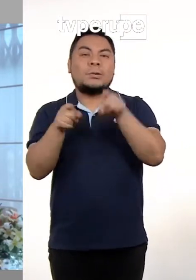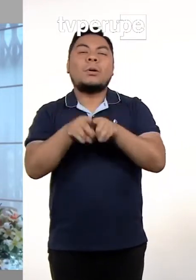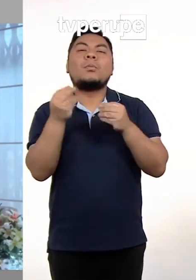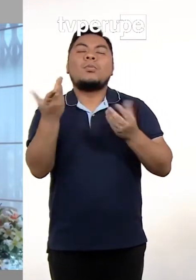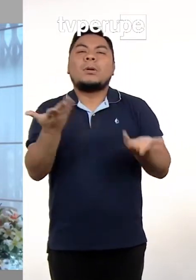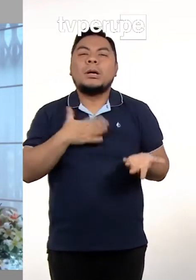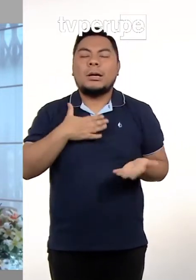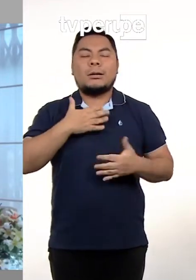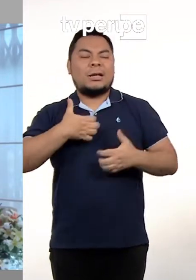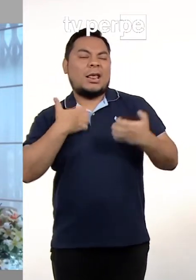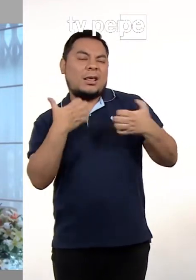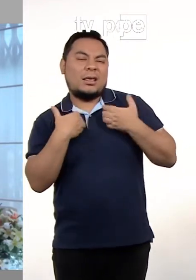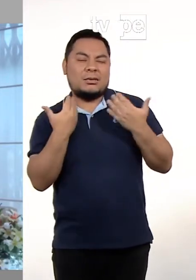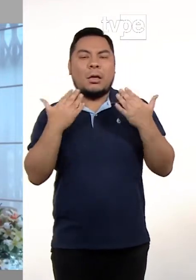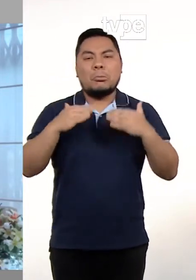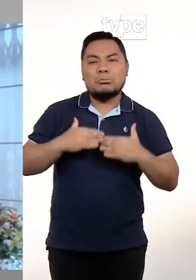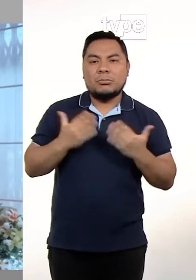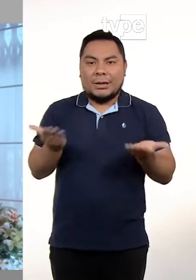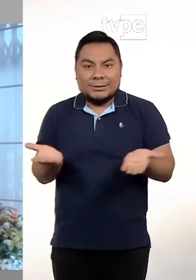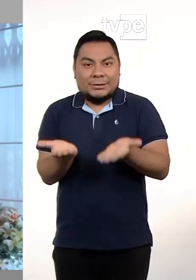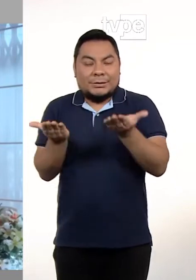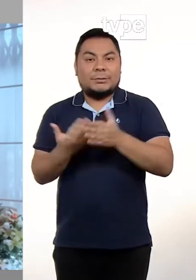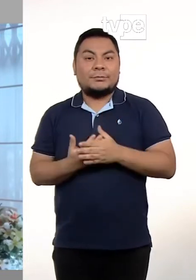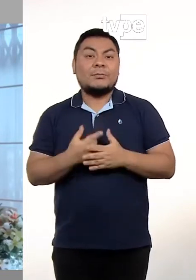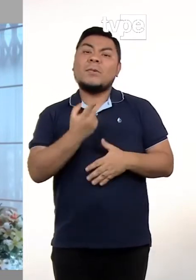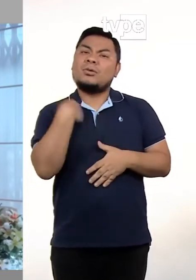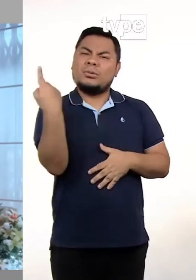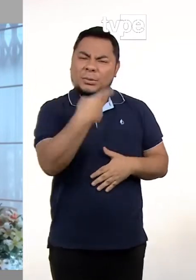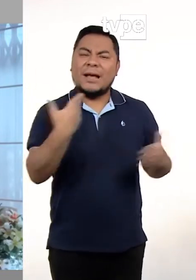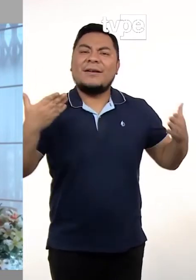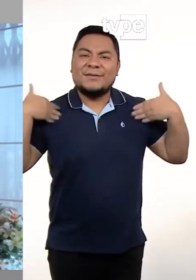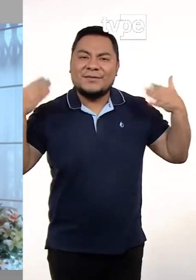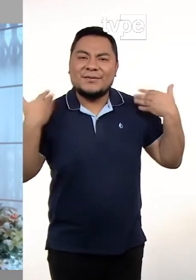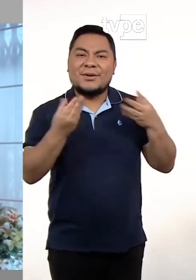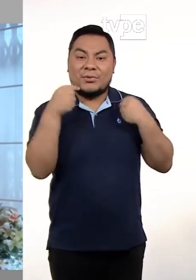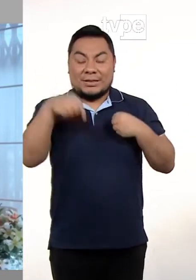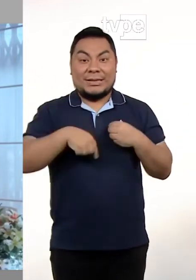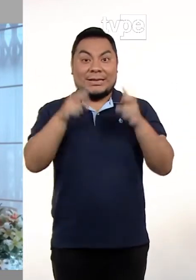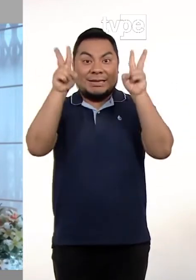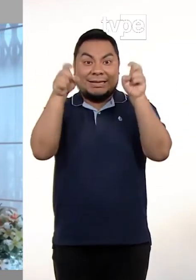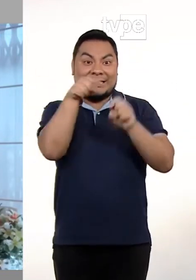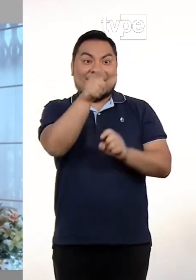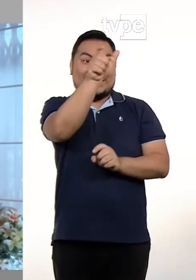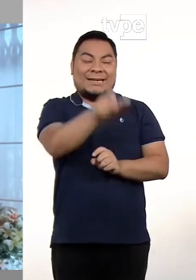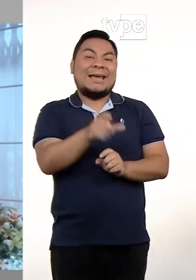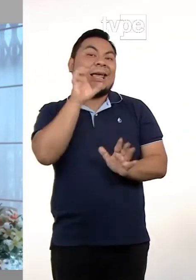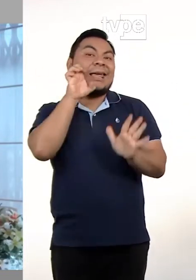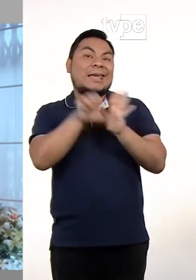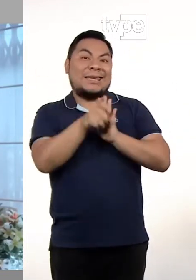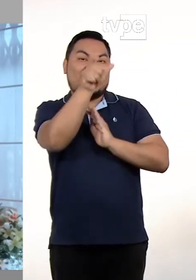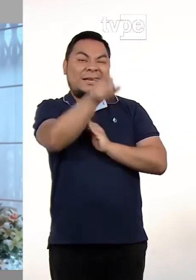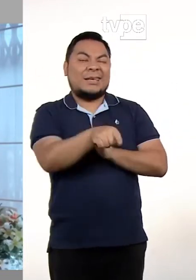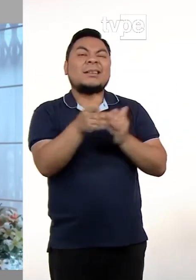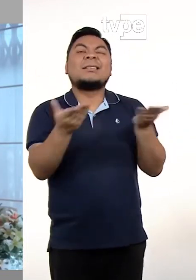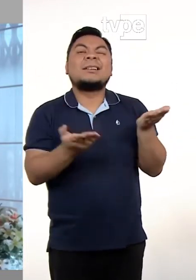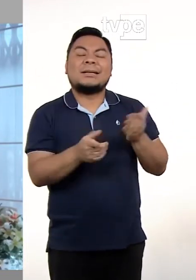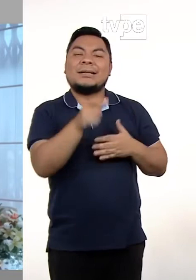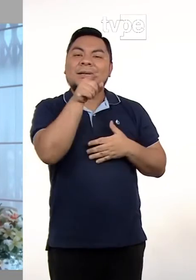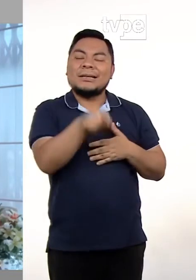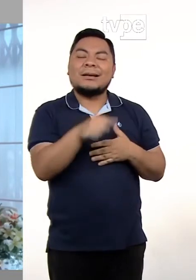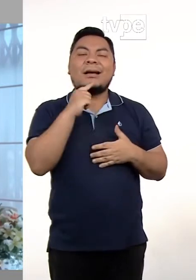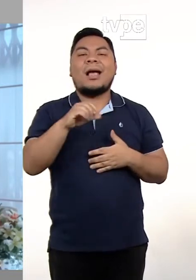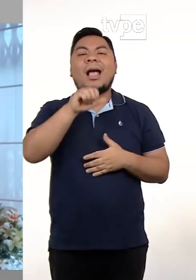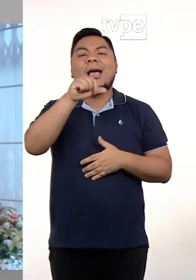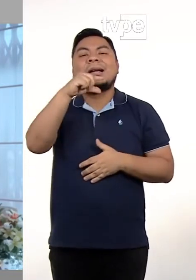de ánimo también. Bueno, nosotros muy felices porque hoy en nuestra secuencia Sin Límites vamos a presentar a